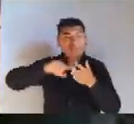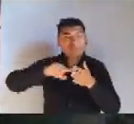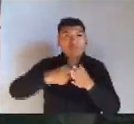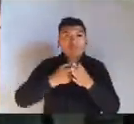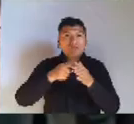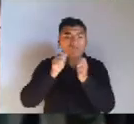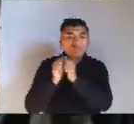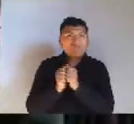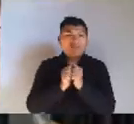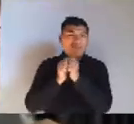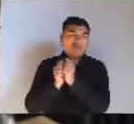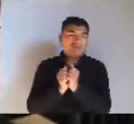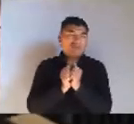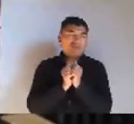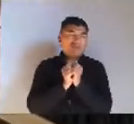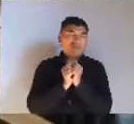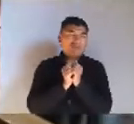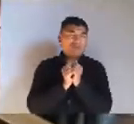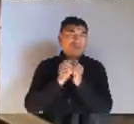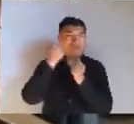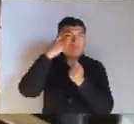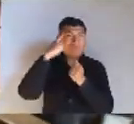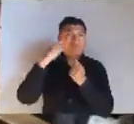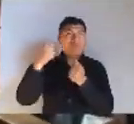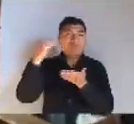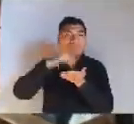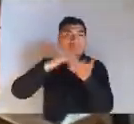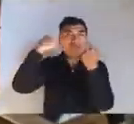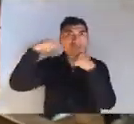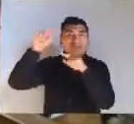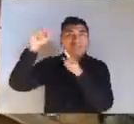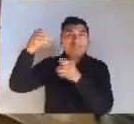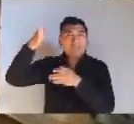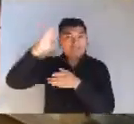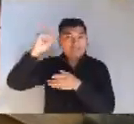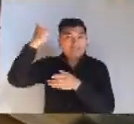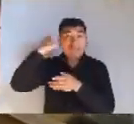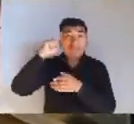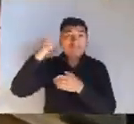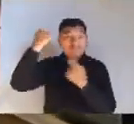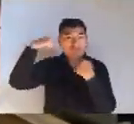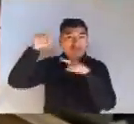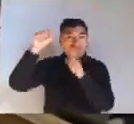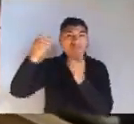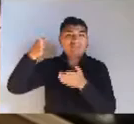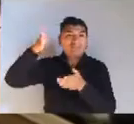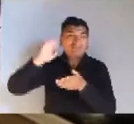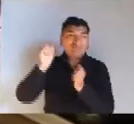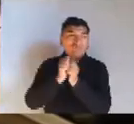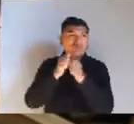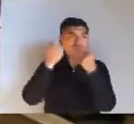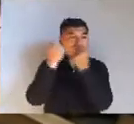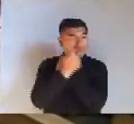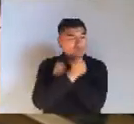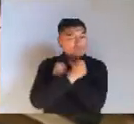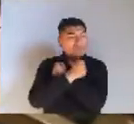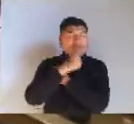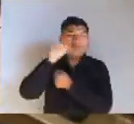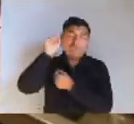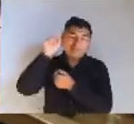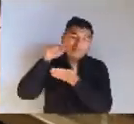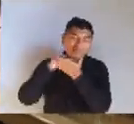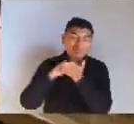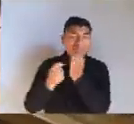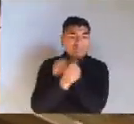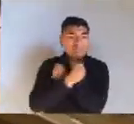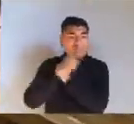unión para volver a Dios. Pero para volver a Dios a través del amor, de ese amor que nos ha